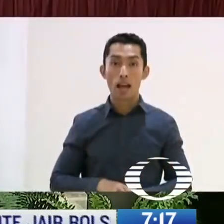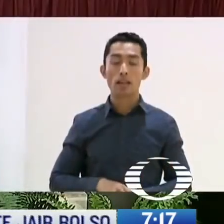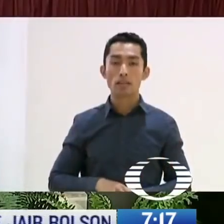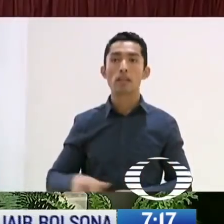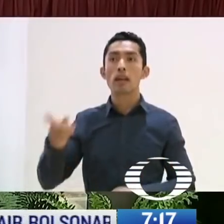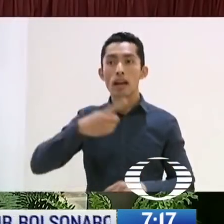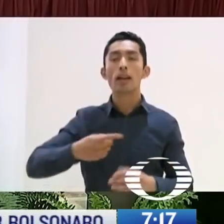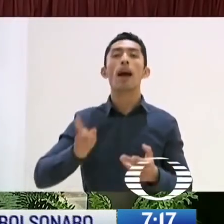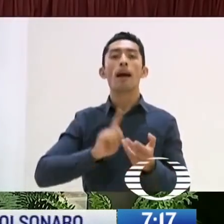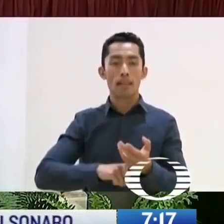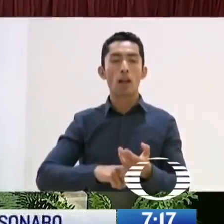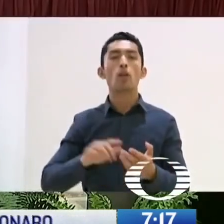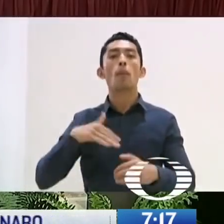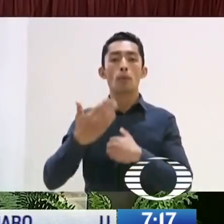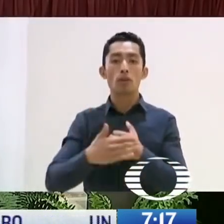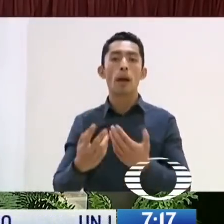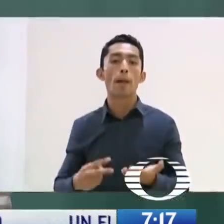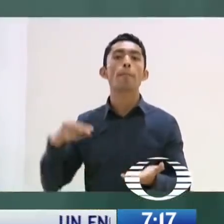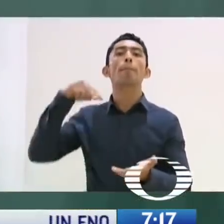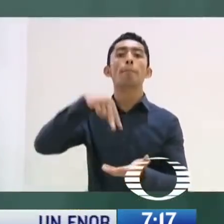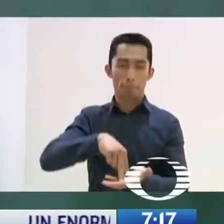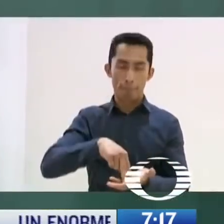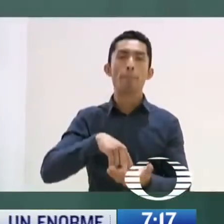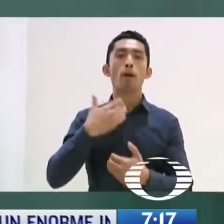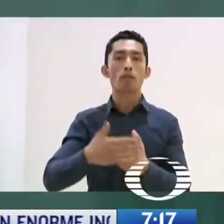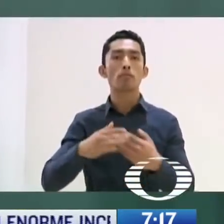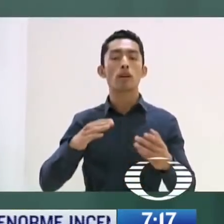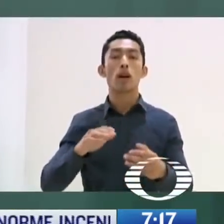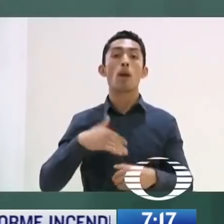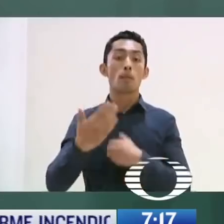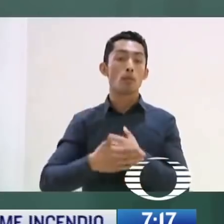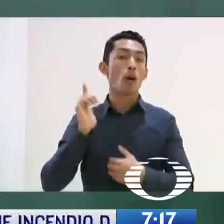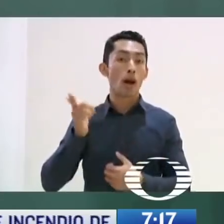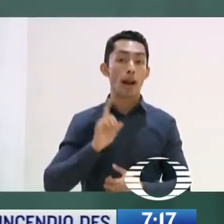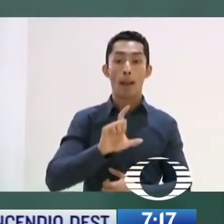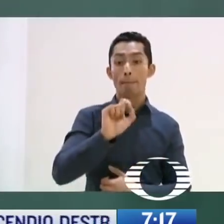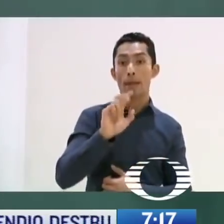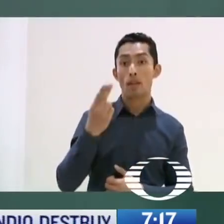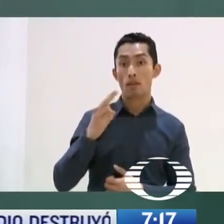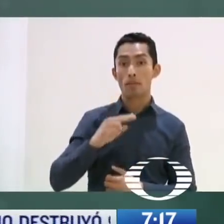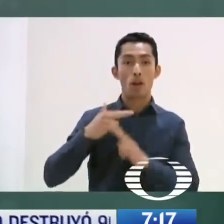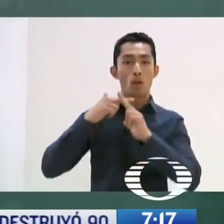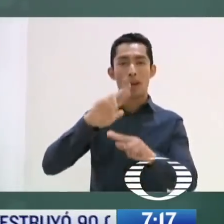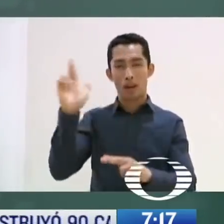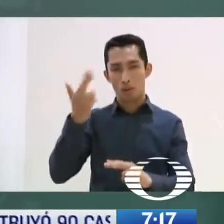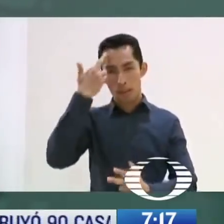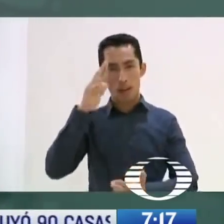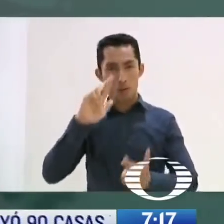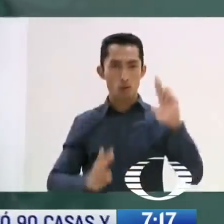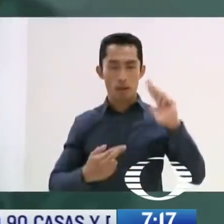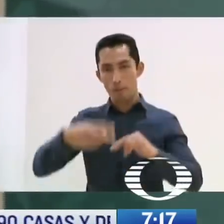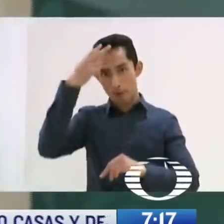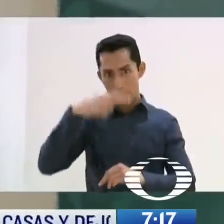plazas públicas. El presidente Andrés Manuel López Obrador anunció que el 20 de noviembre el acto conmemorativo del inicio de la revolución